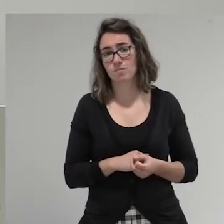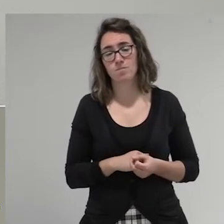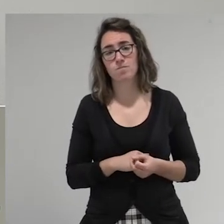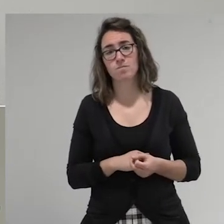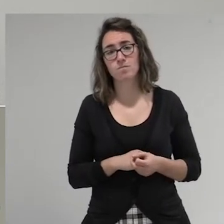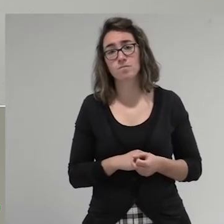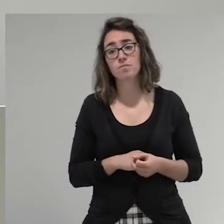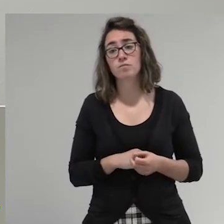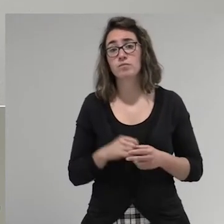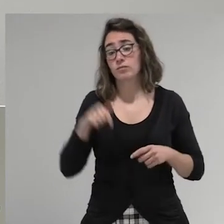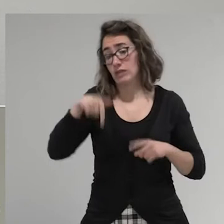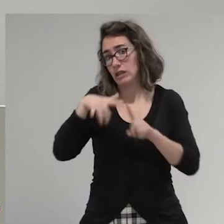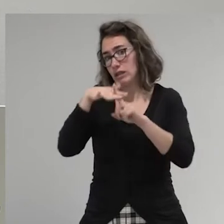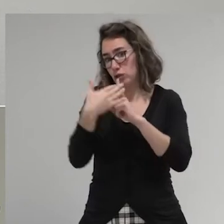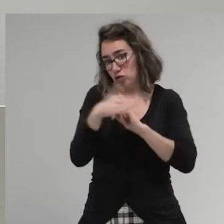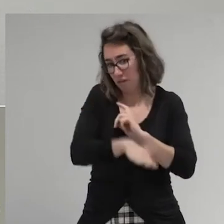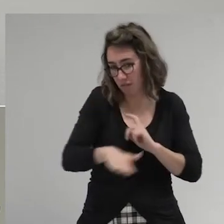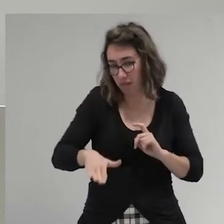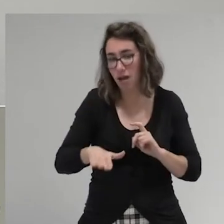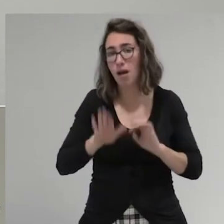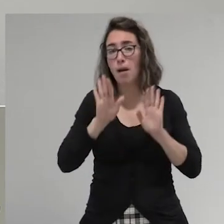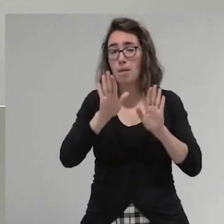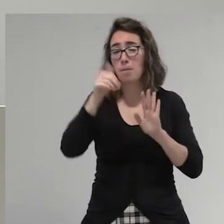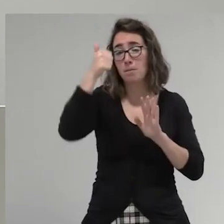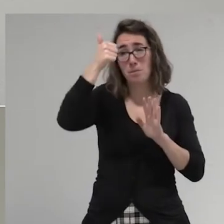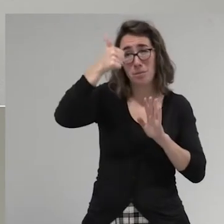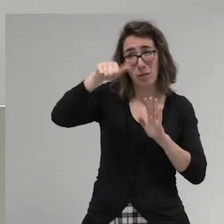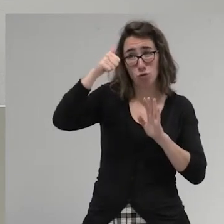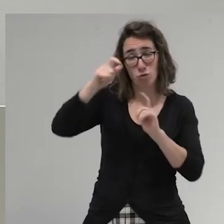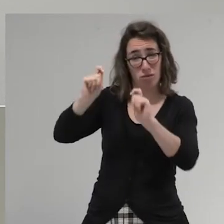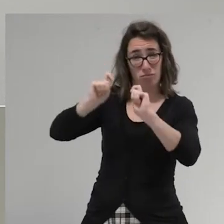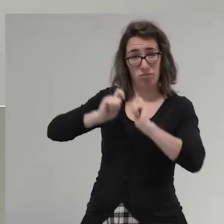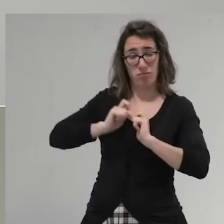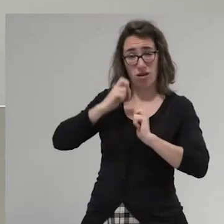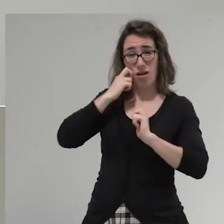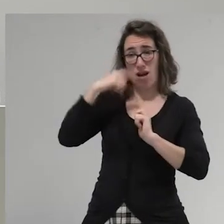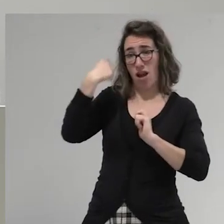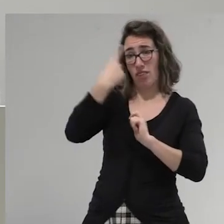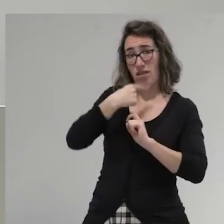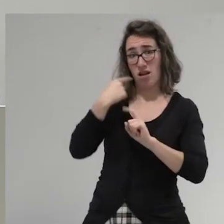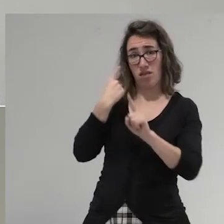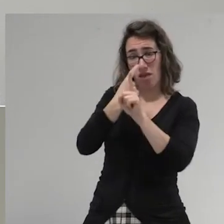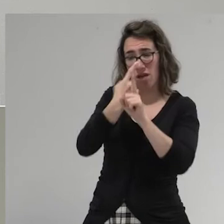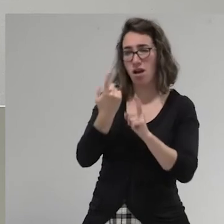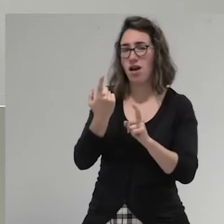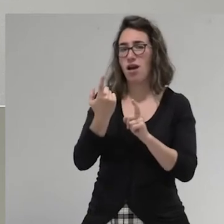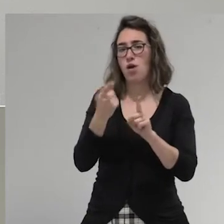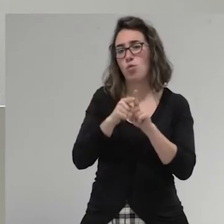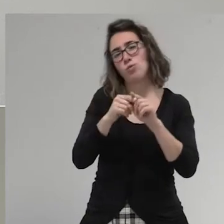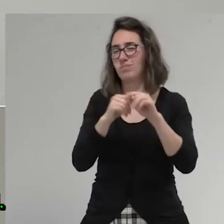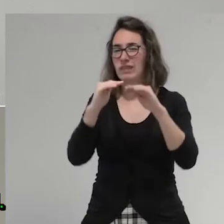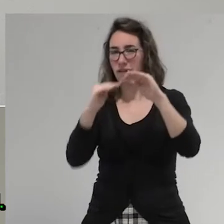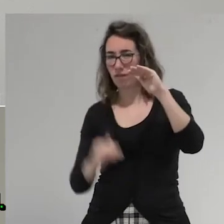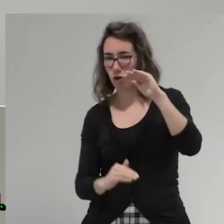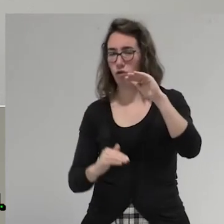En este caso la infancia, pero que la masculinidad racializada, la masculinidad inferiorizada, racializada,